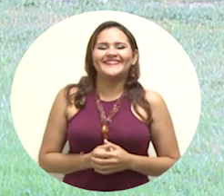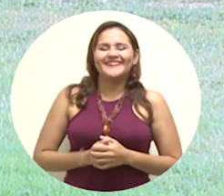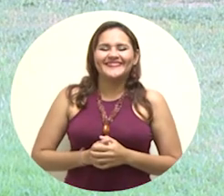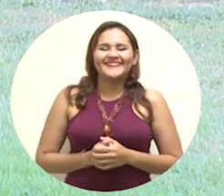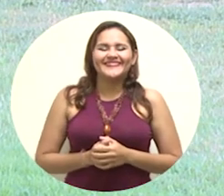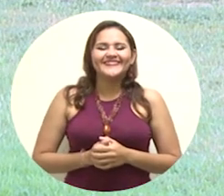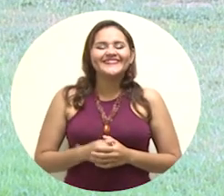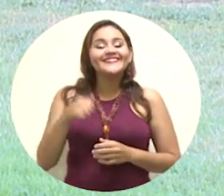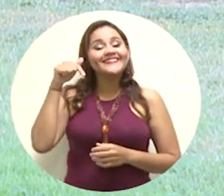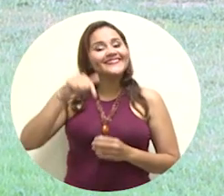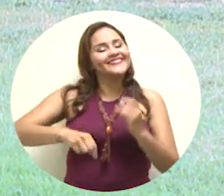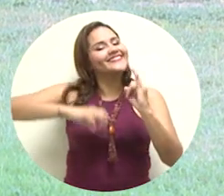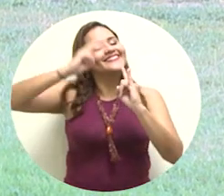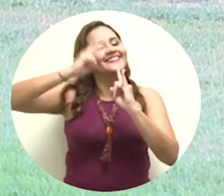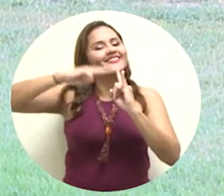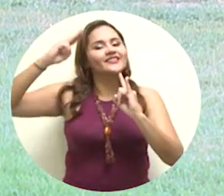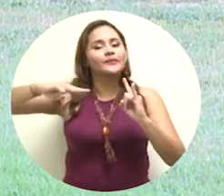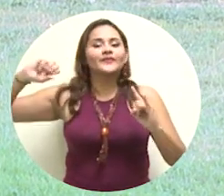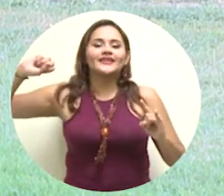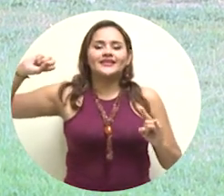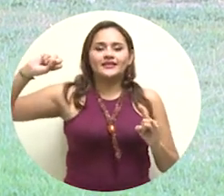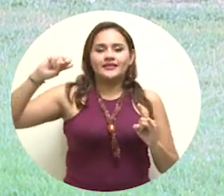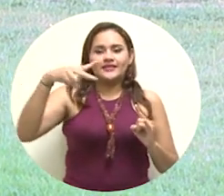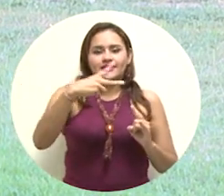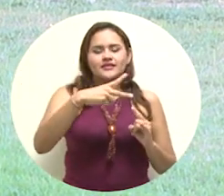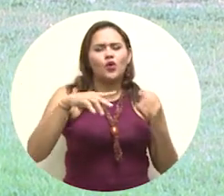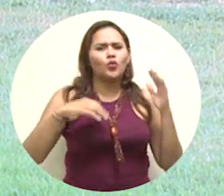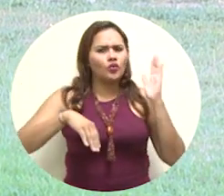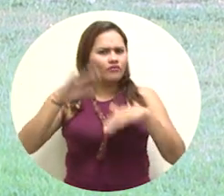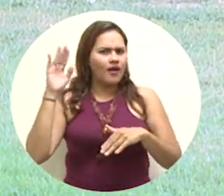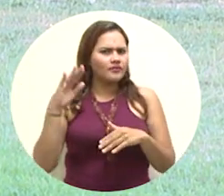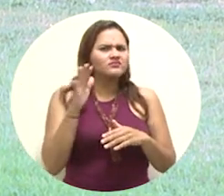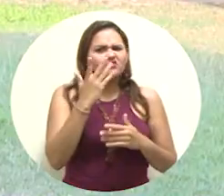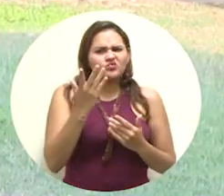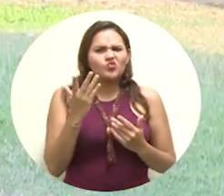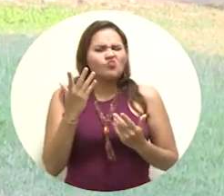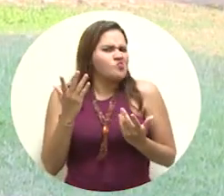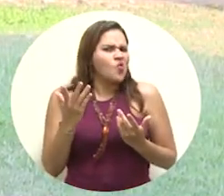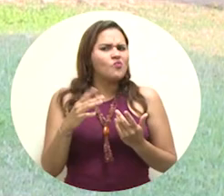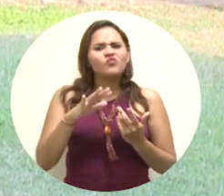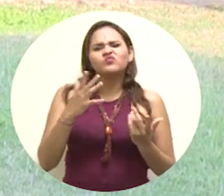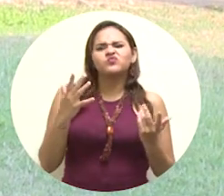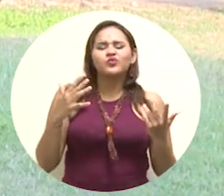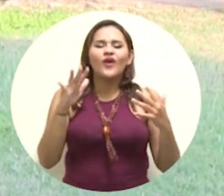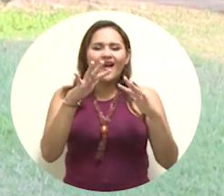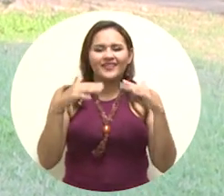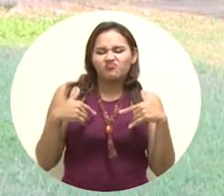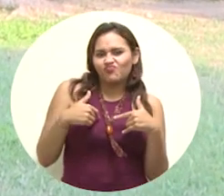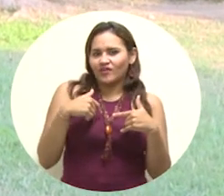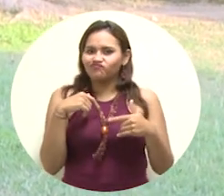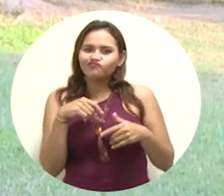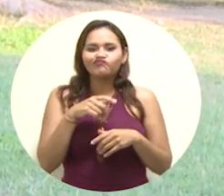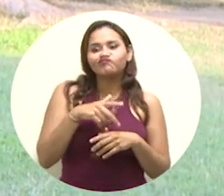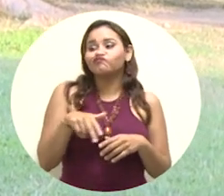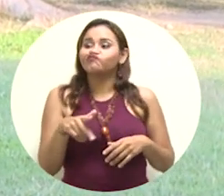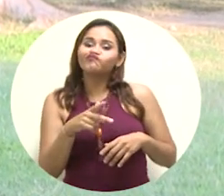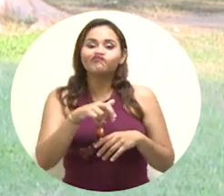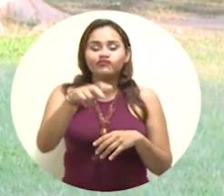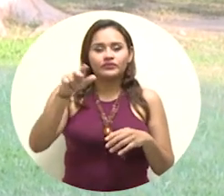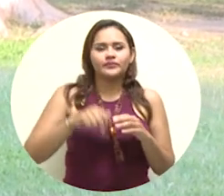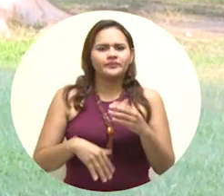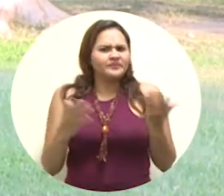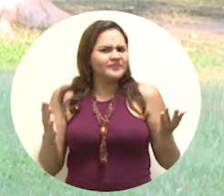Nuestra casa de estudios fue sede del segundo desfile canino y primera exposición felina. Esta iniciativa fue promovida por el